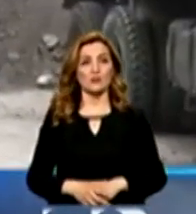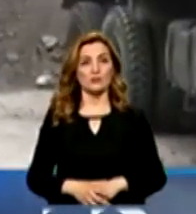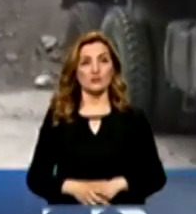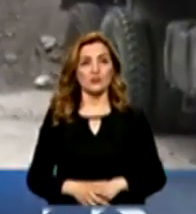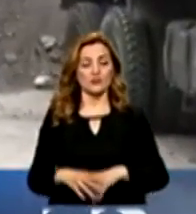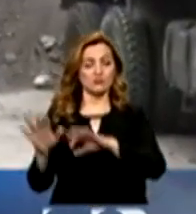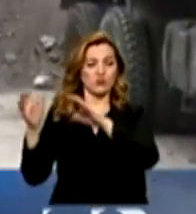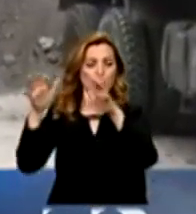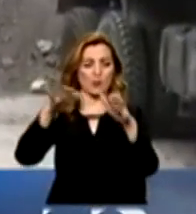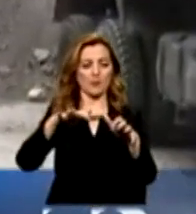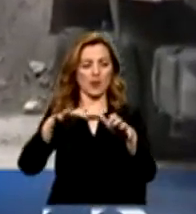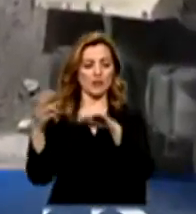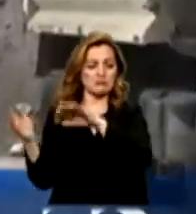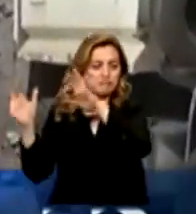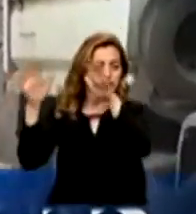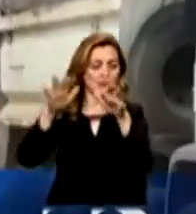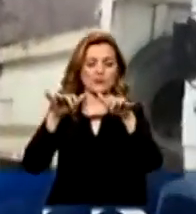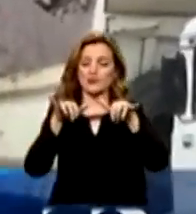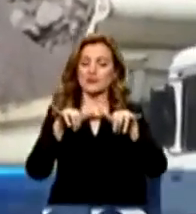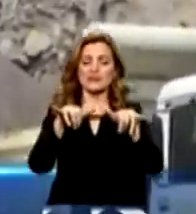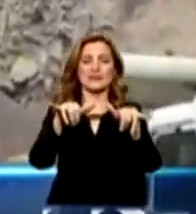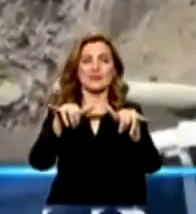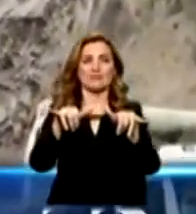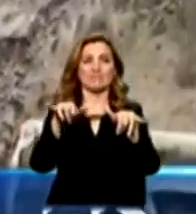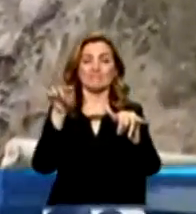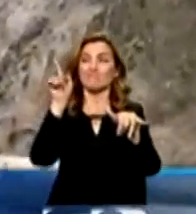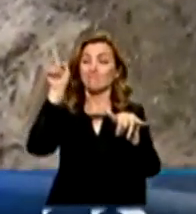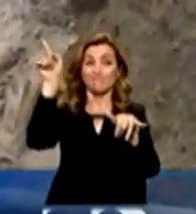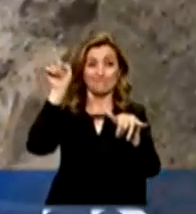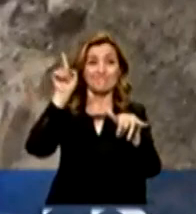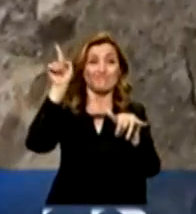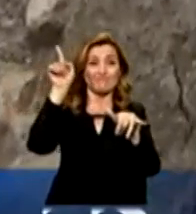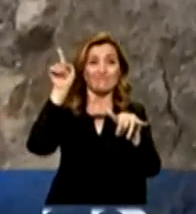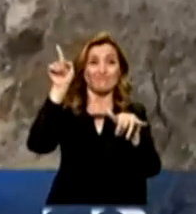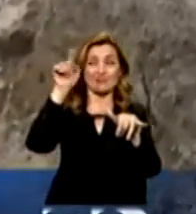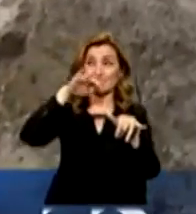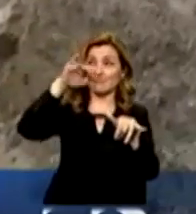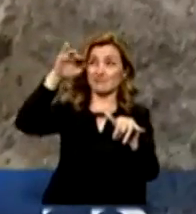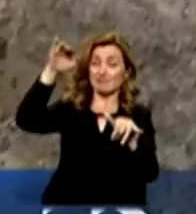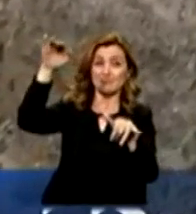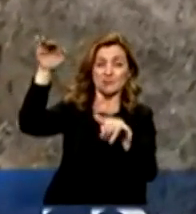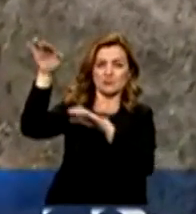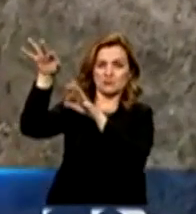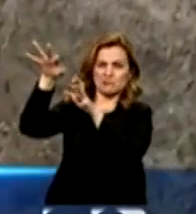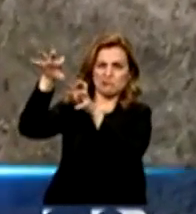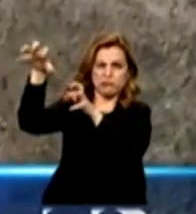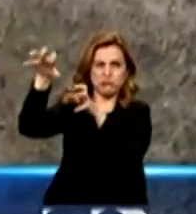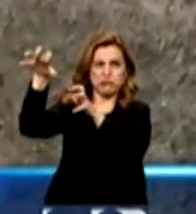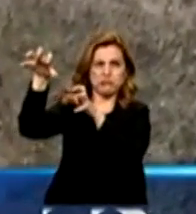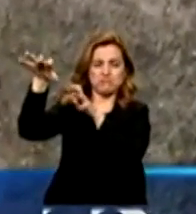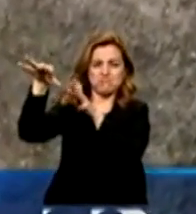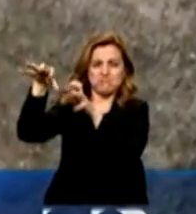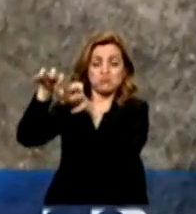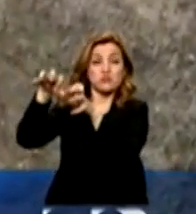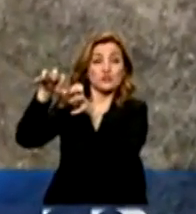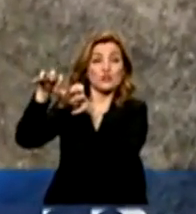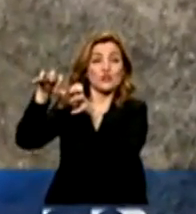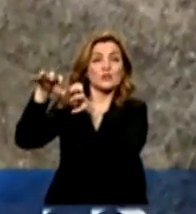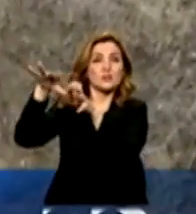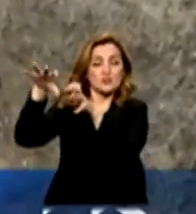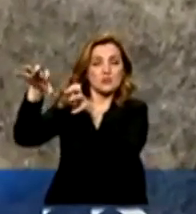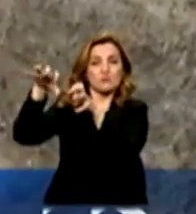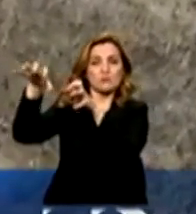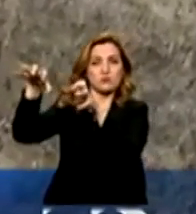podrían continuar debido a que en la parte alta existe grandes grietas y un asentamiento, y eso pues